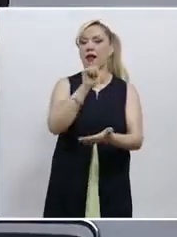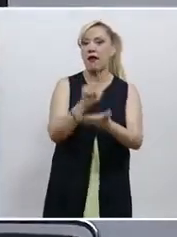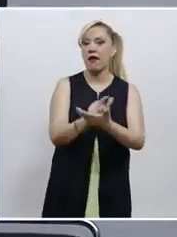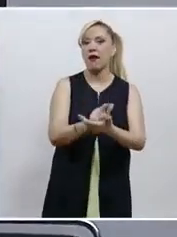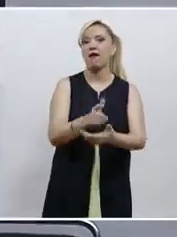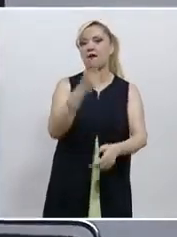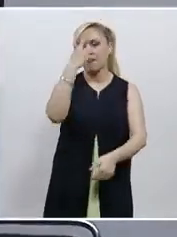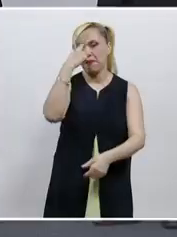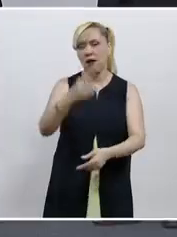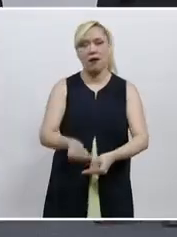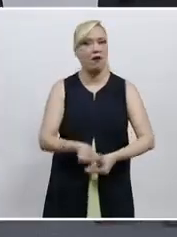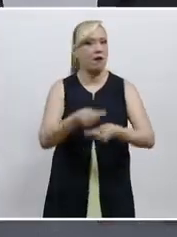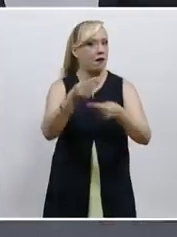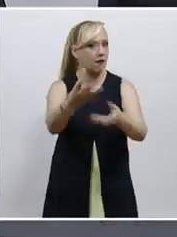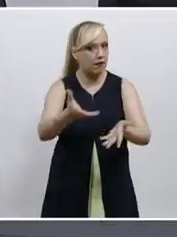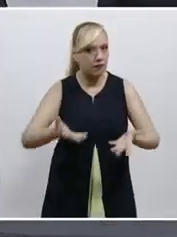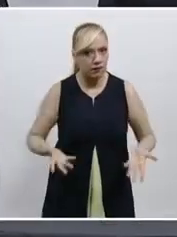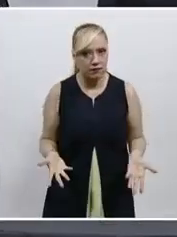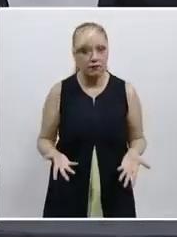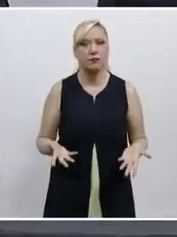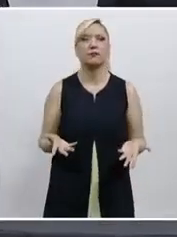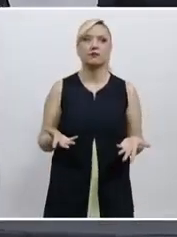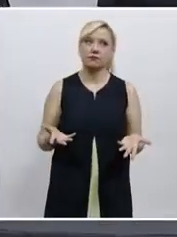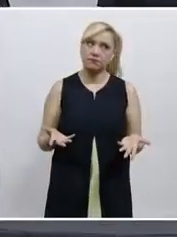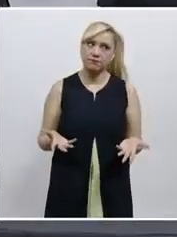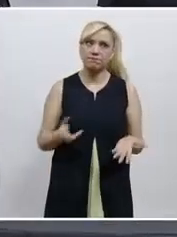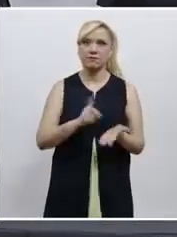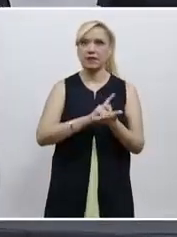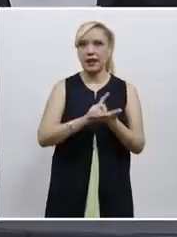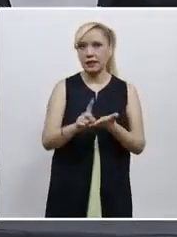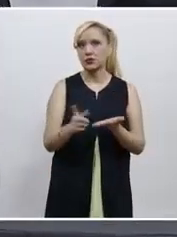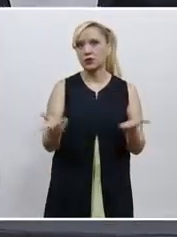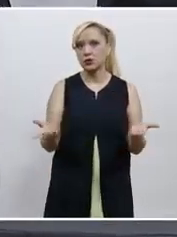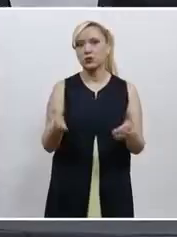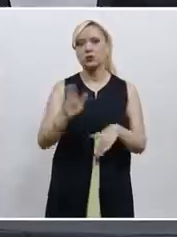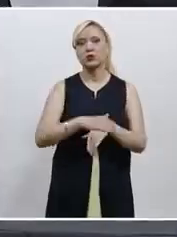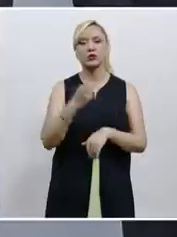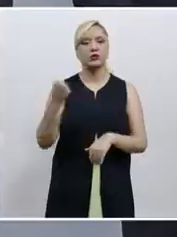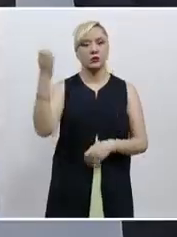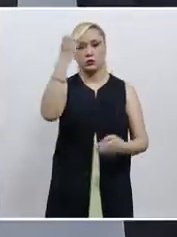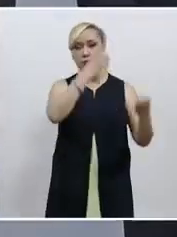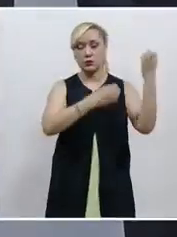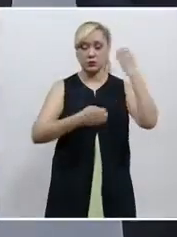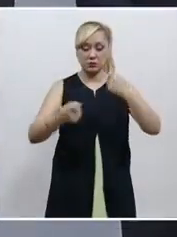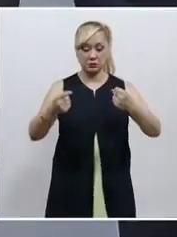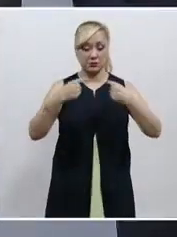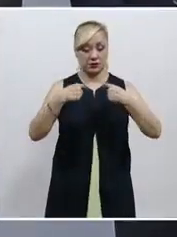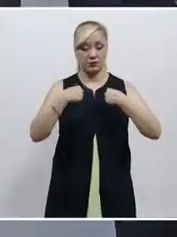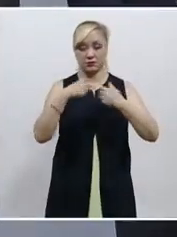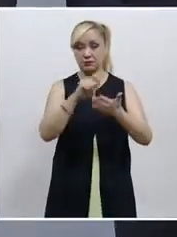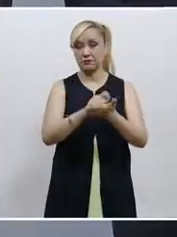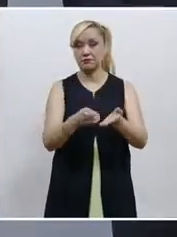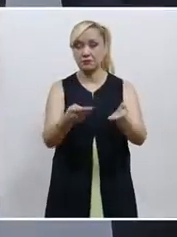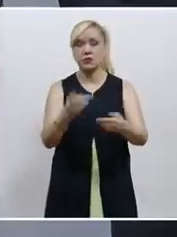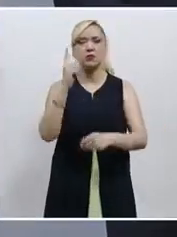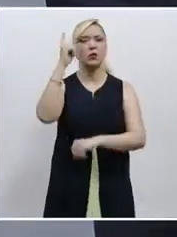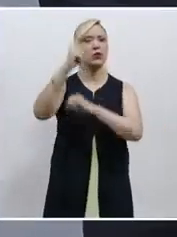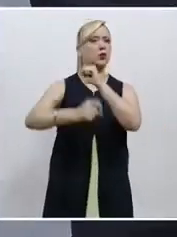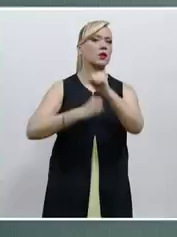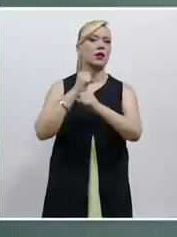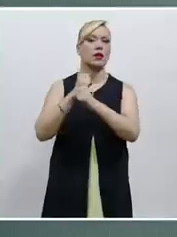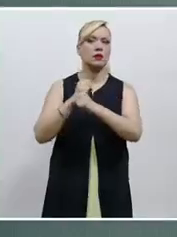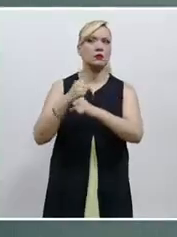verificación laboral voluntaria apela a la proactividad, por lo que las empresas que se autoevalúen durante un año no recibirán